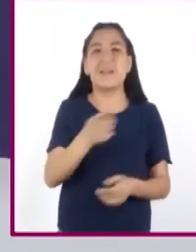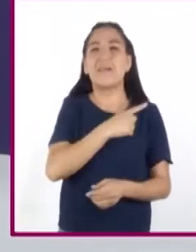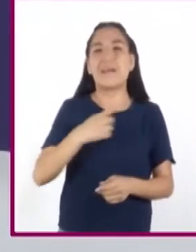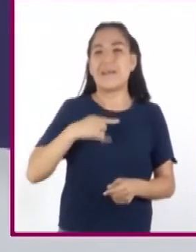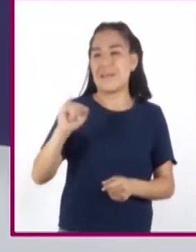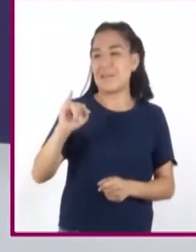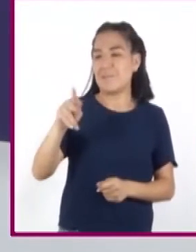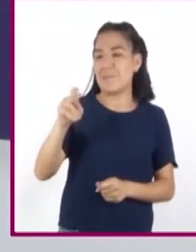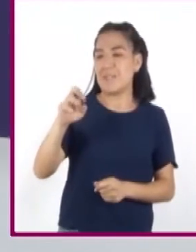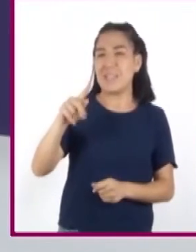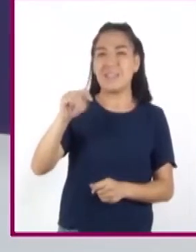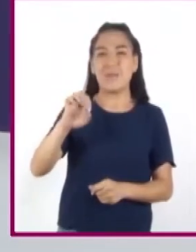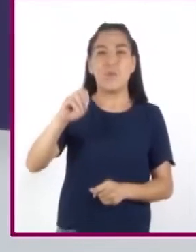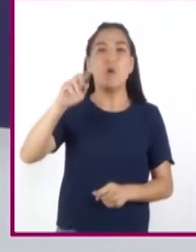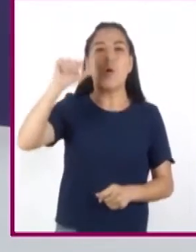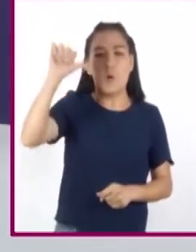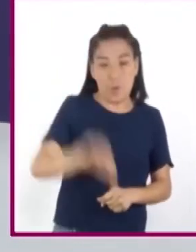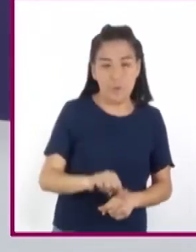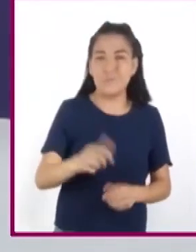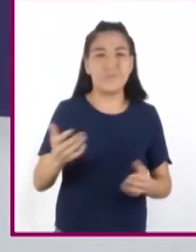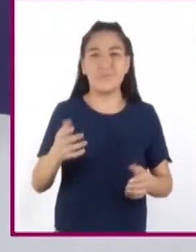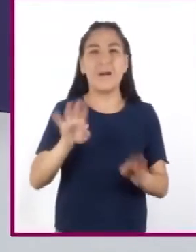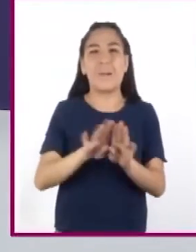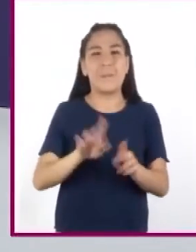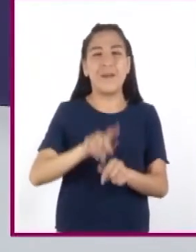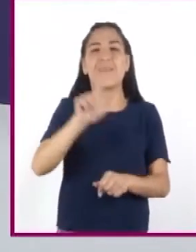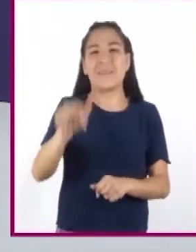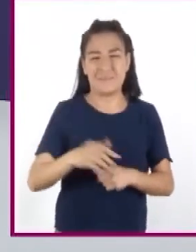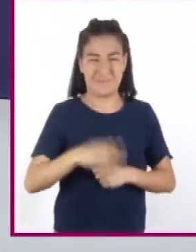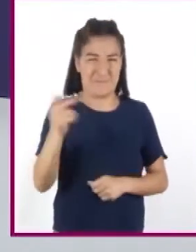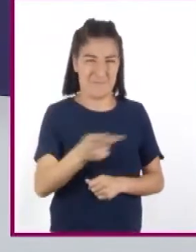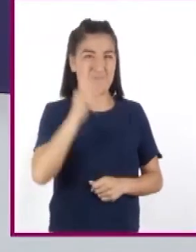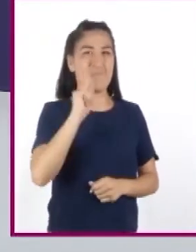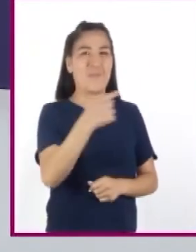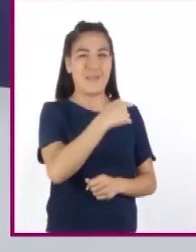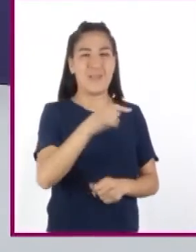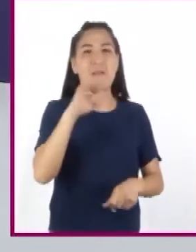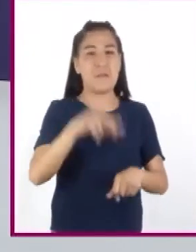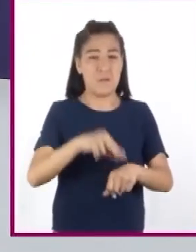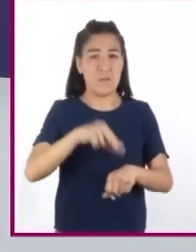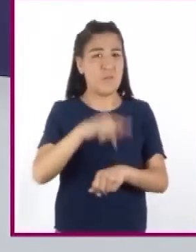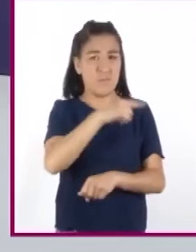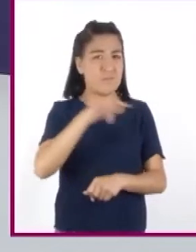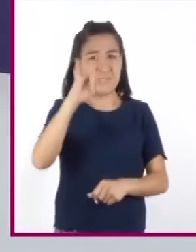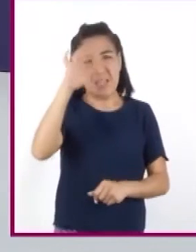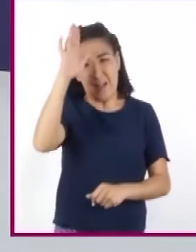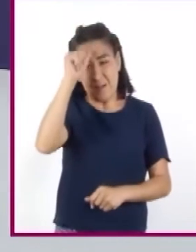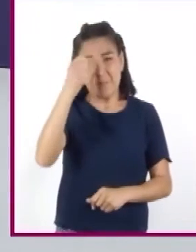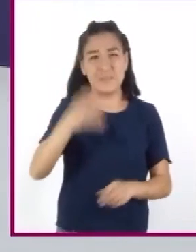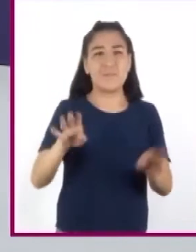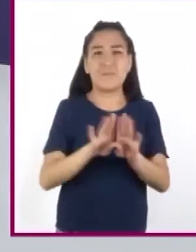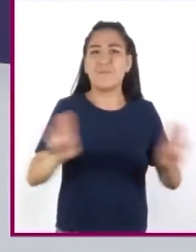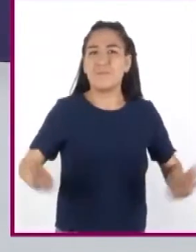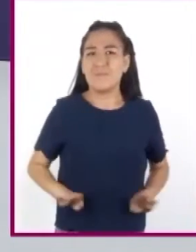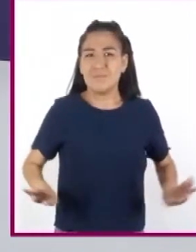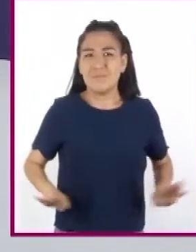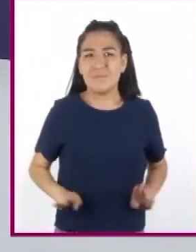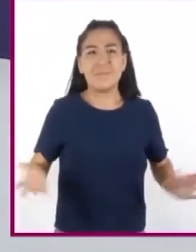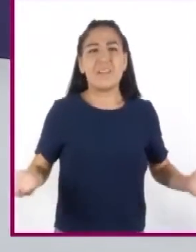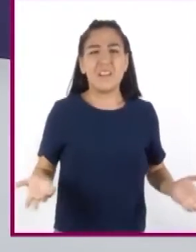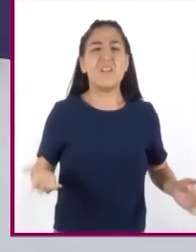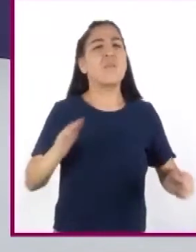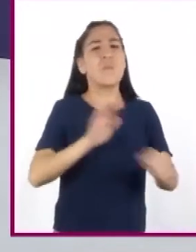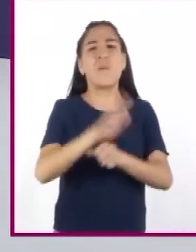imperativo. Preguntamos a la doctora Mora si ella estaba de acuerdo con esa caracterización y